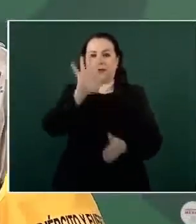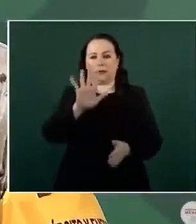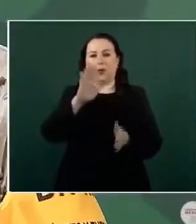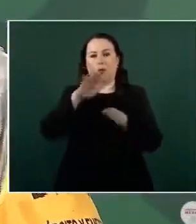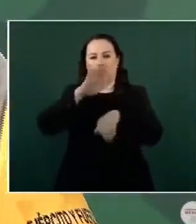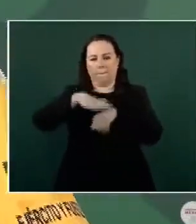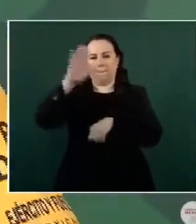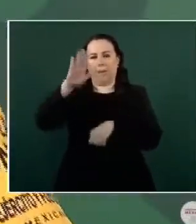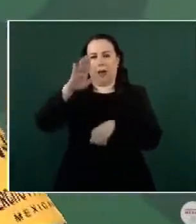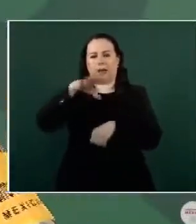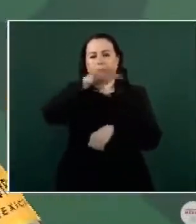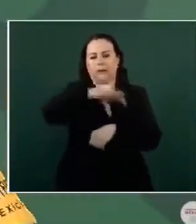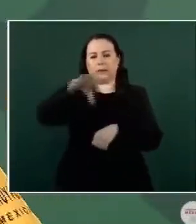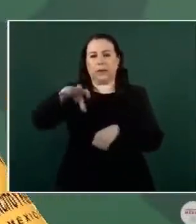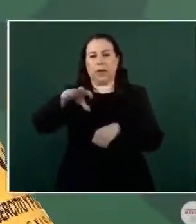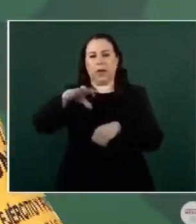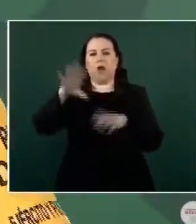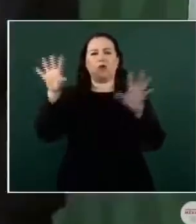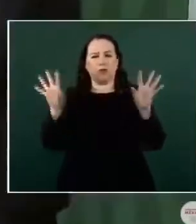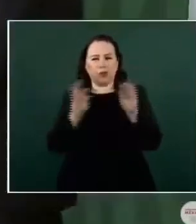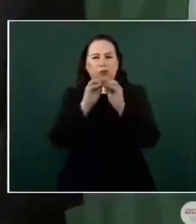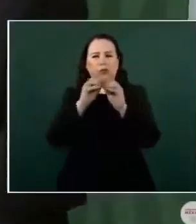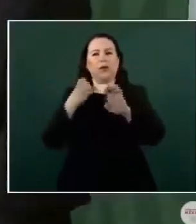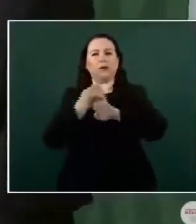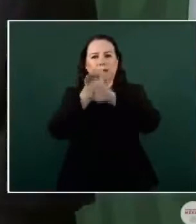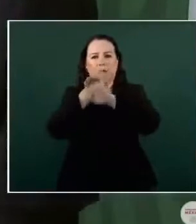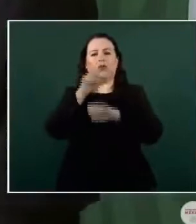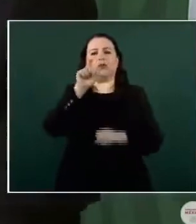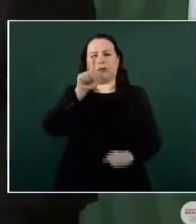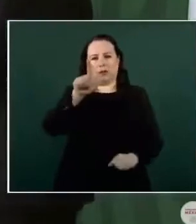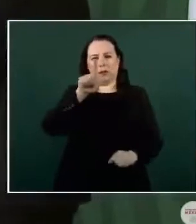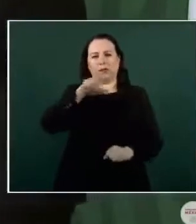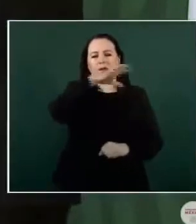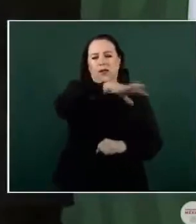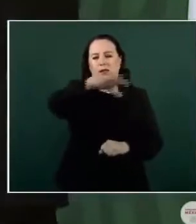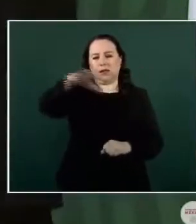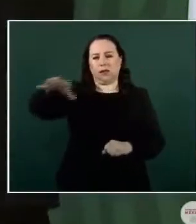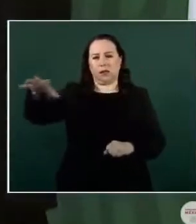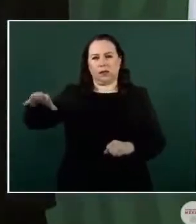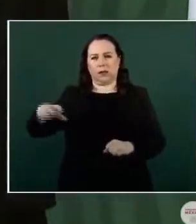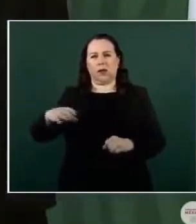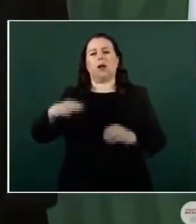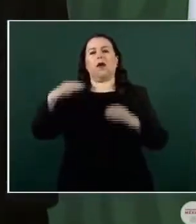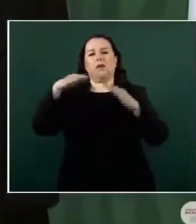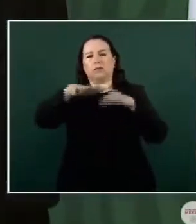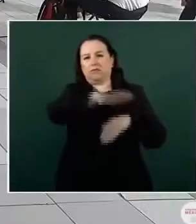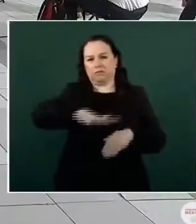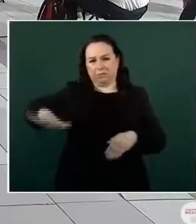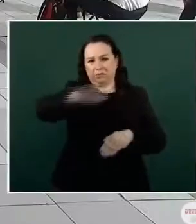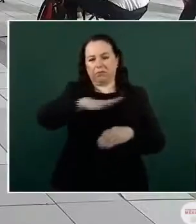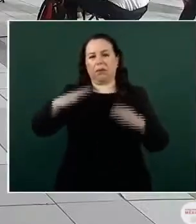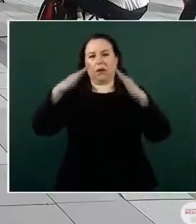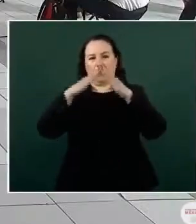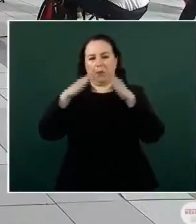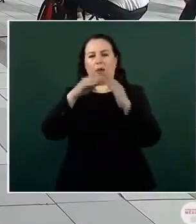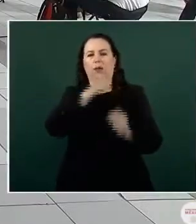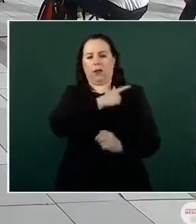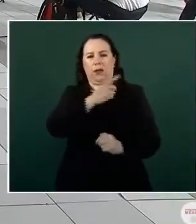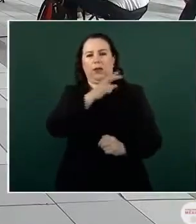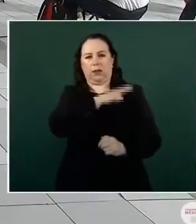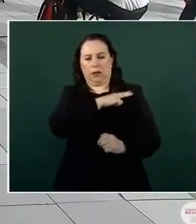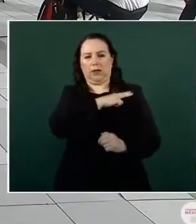Estado tendrá 17 en total de las compañías de Guardia Nacional. En cuanto a